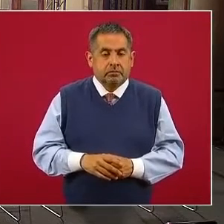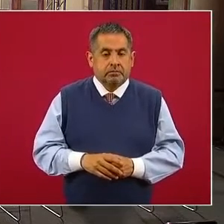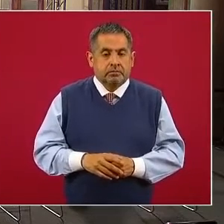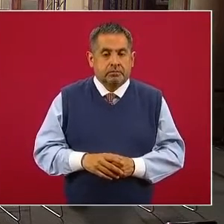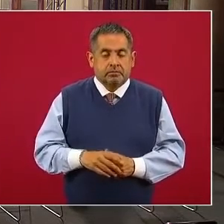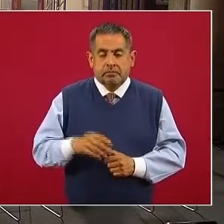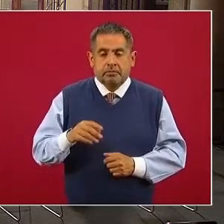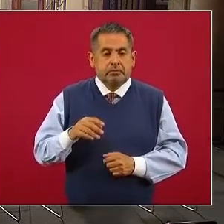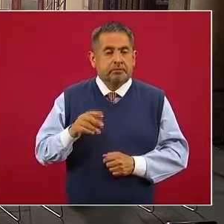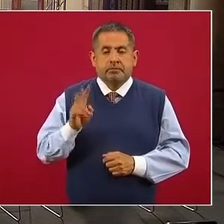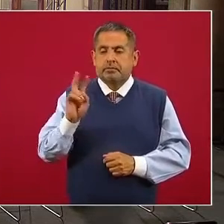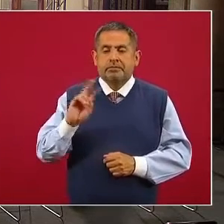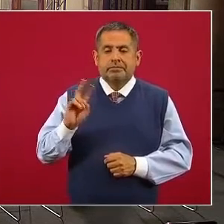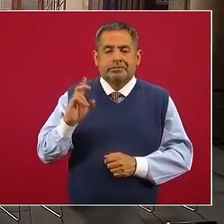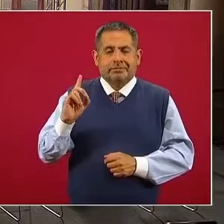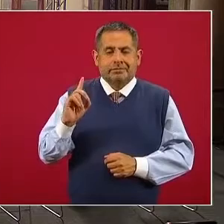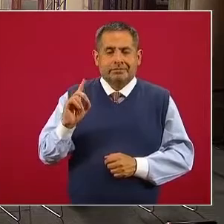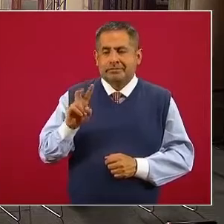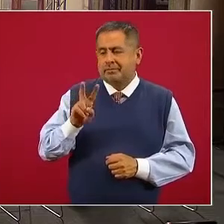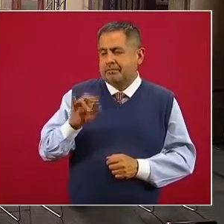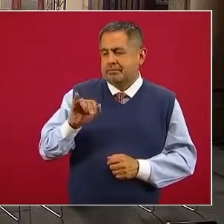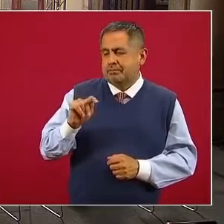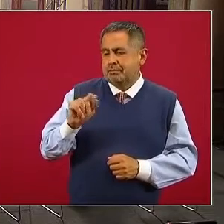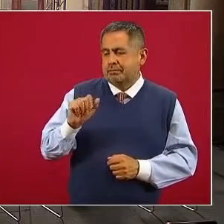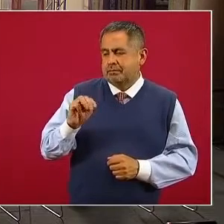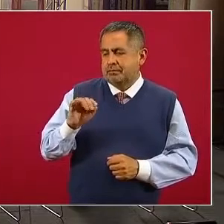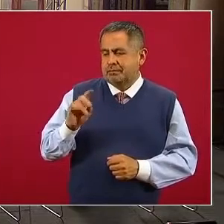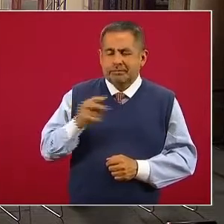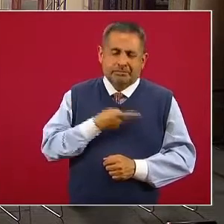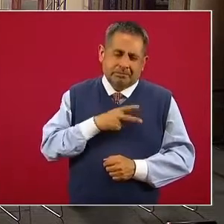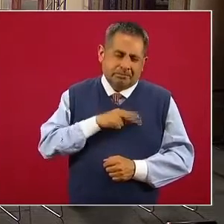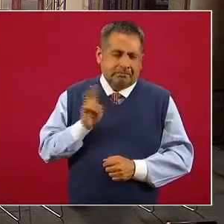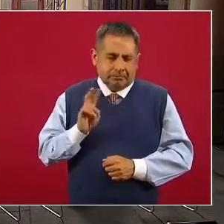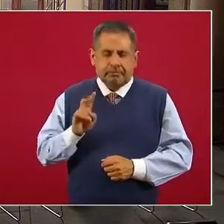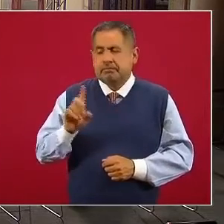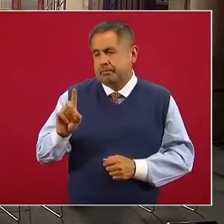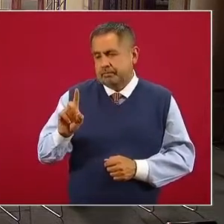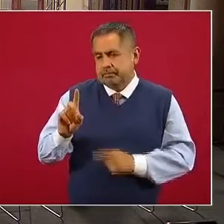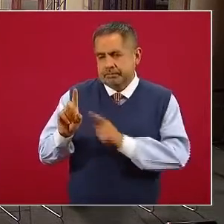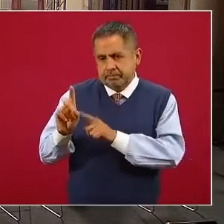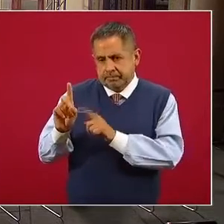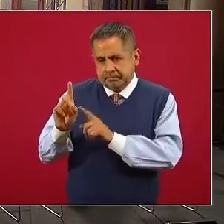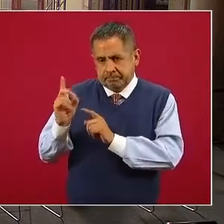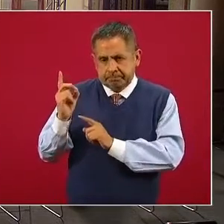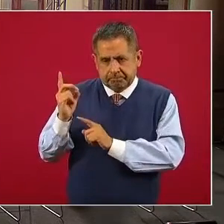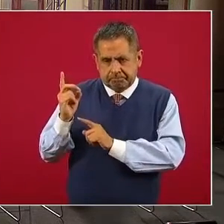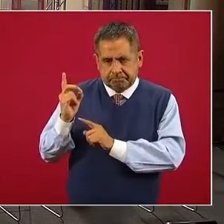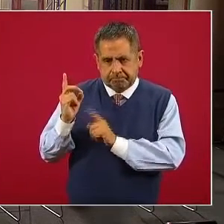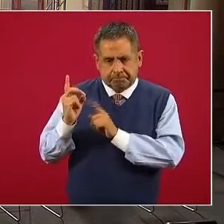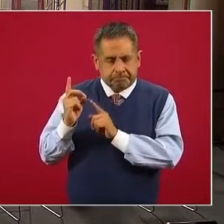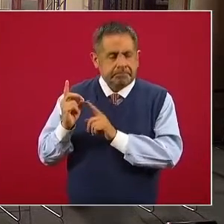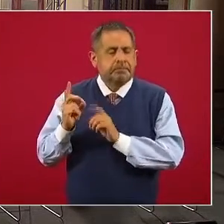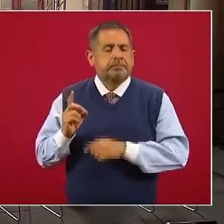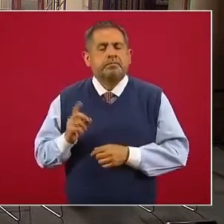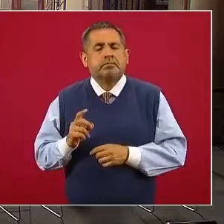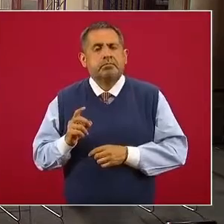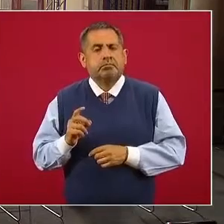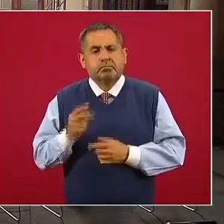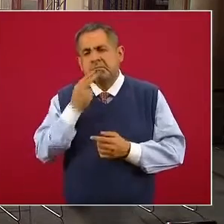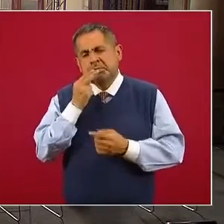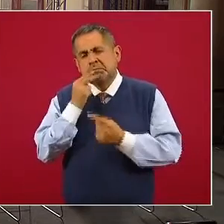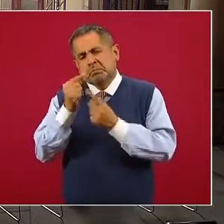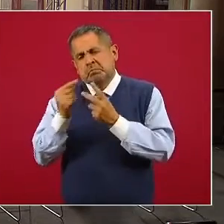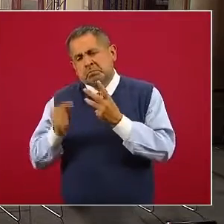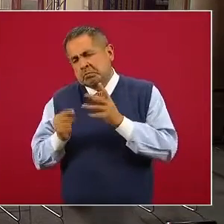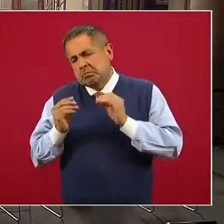La vitamina D tiene múltiples funciones. La más quizá amplia en términos metabólicos